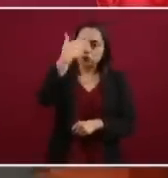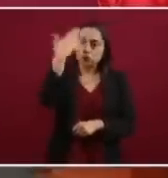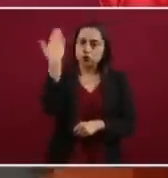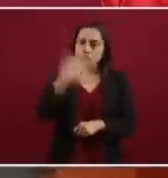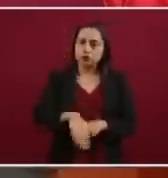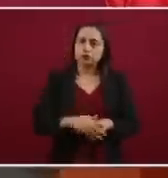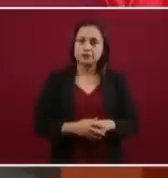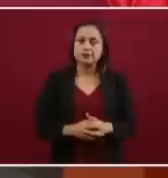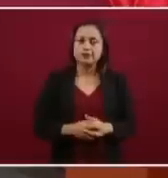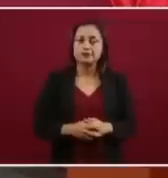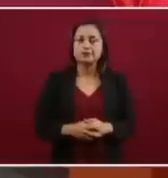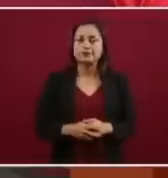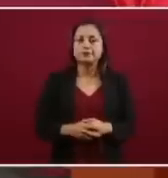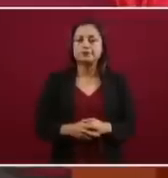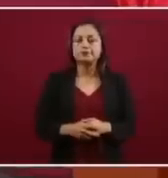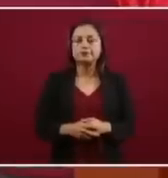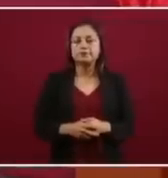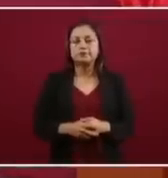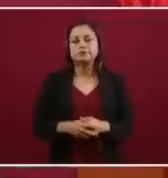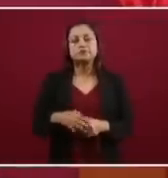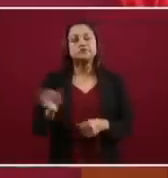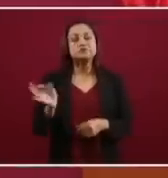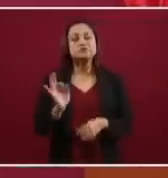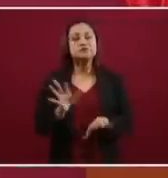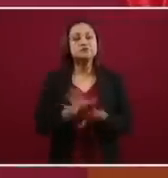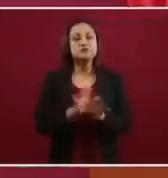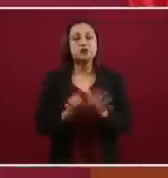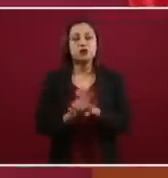un hallazgo de